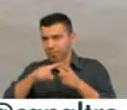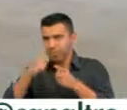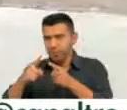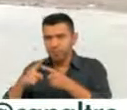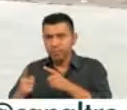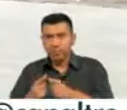multimodal es en gamarra